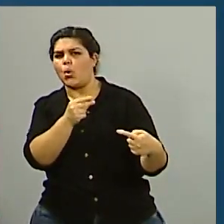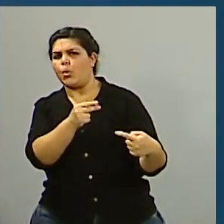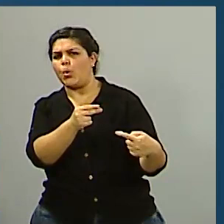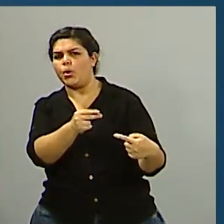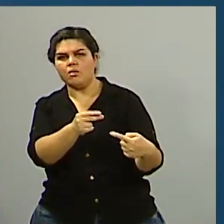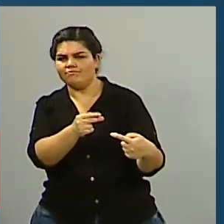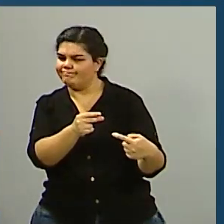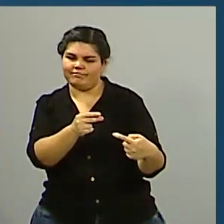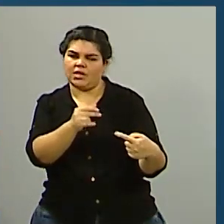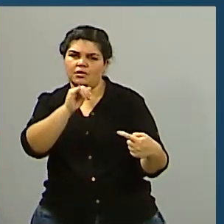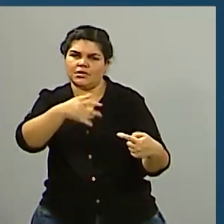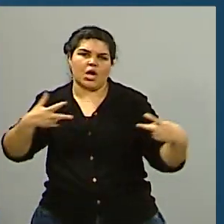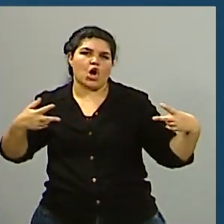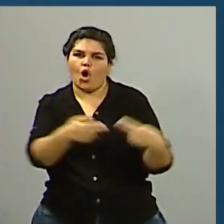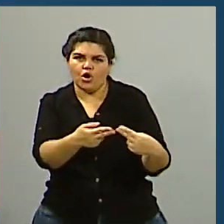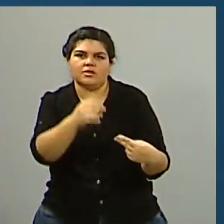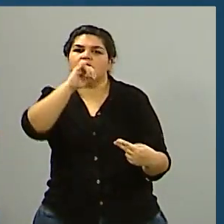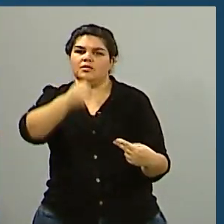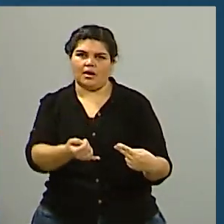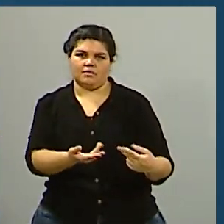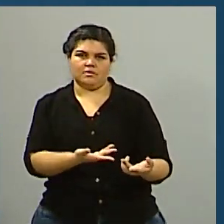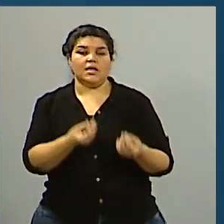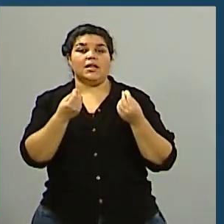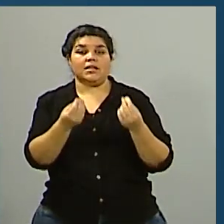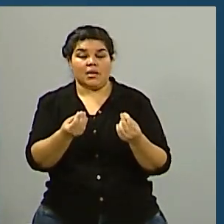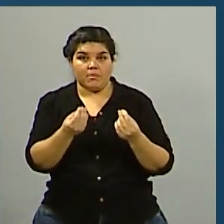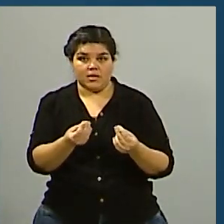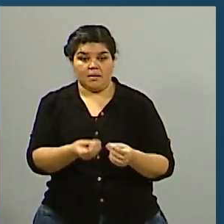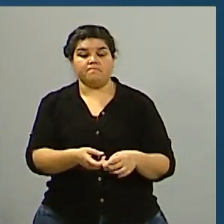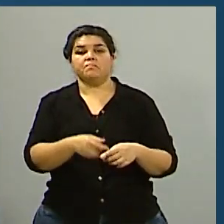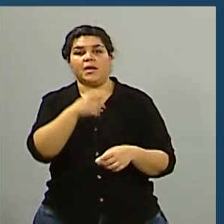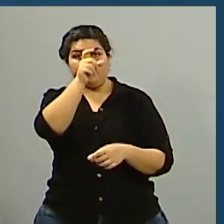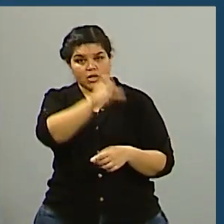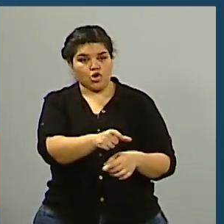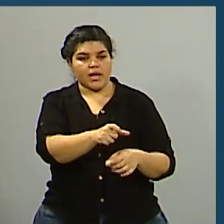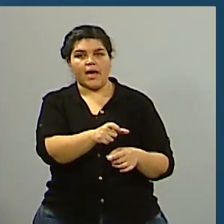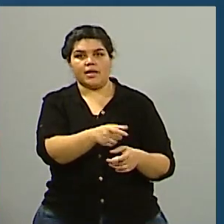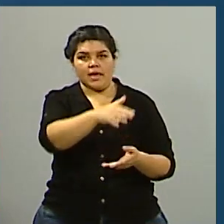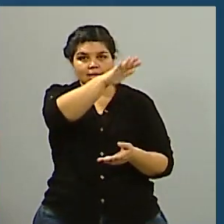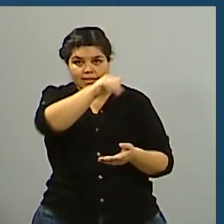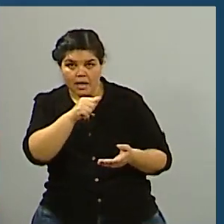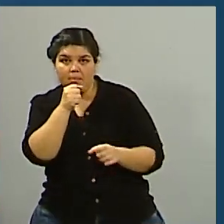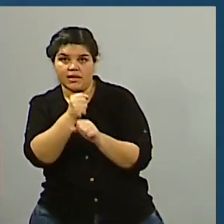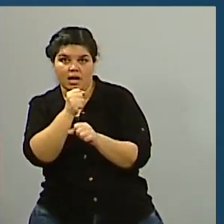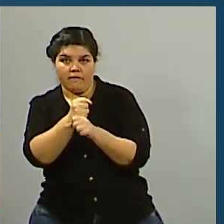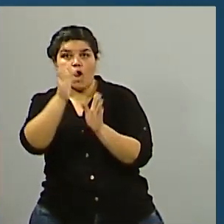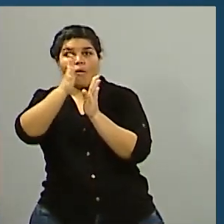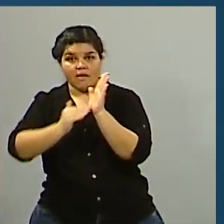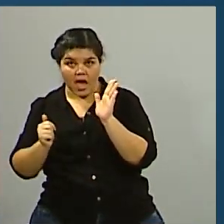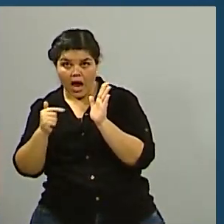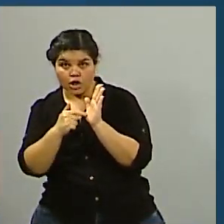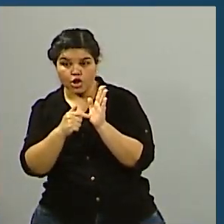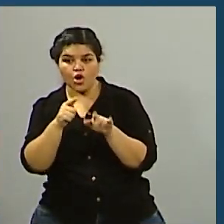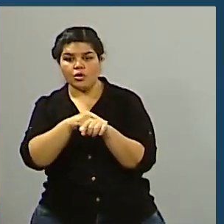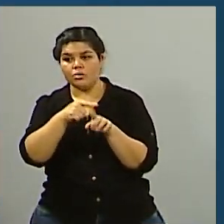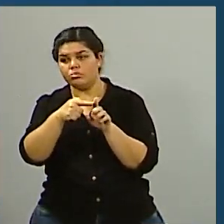el momento que se le da de alta al trabajador, vuelve a retomar después su condición de ser asistido, y en esos meses dejó de